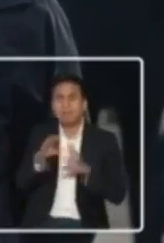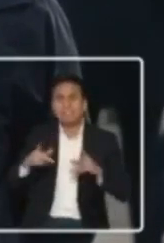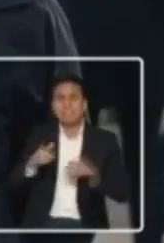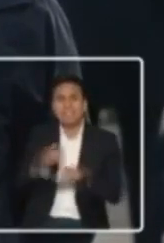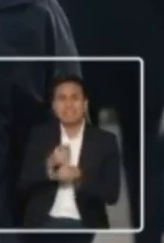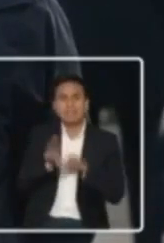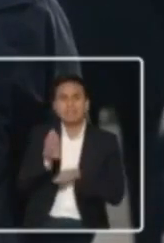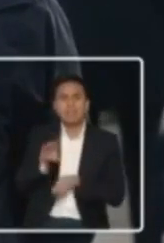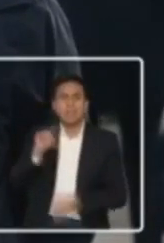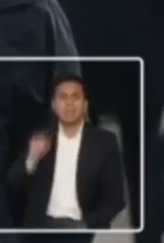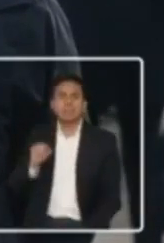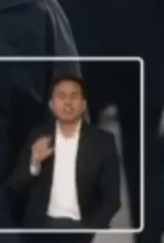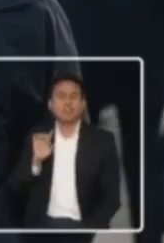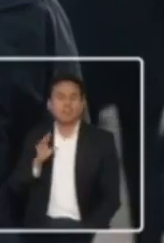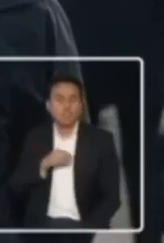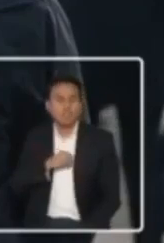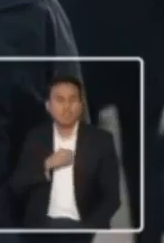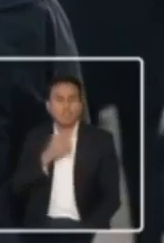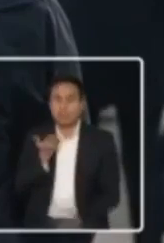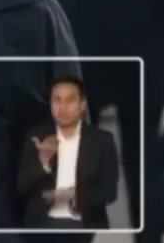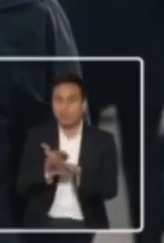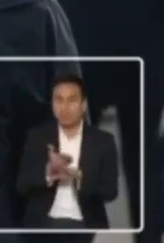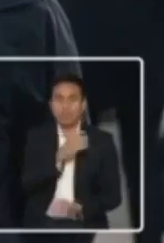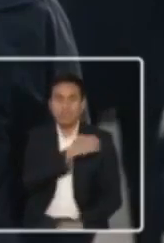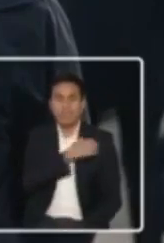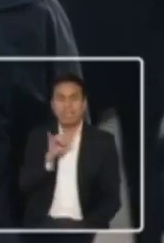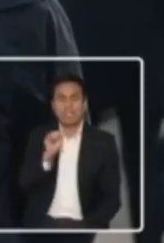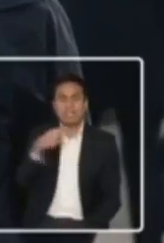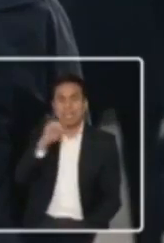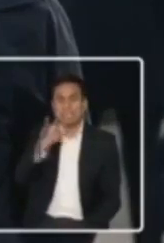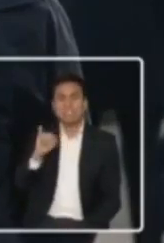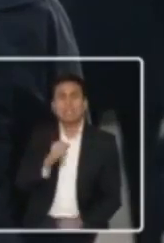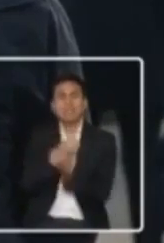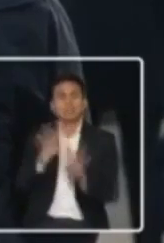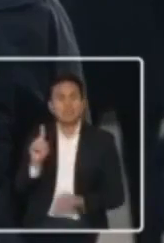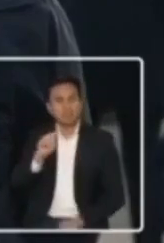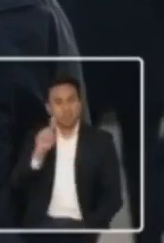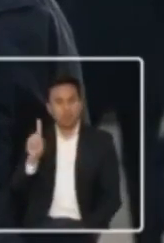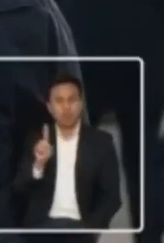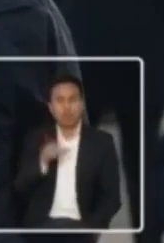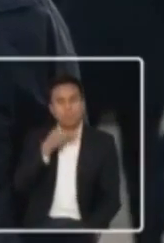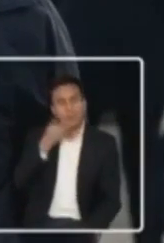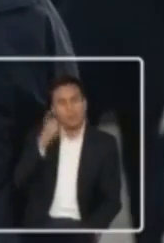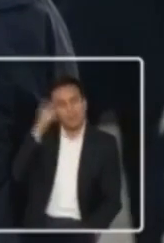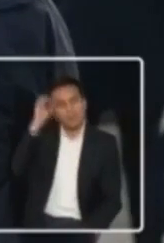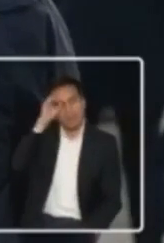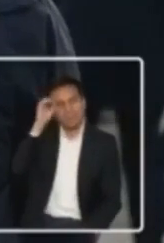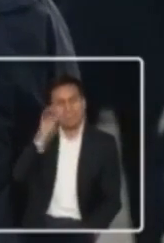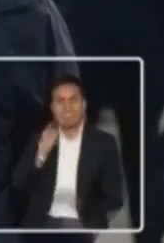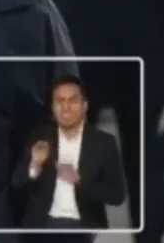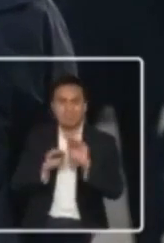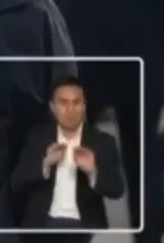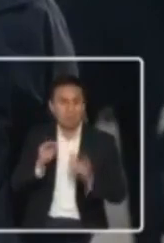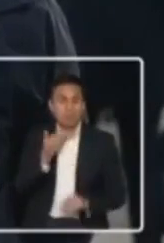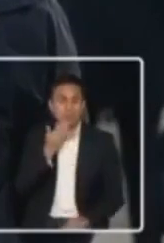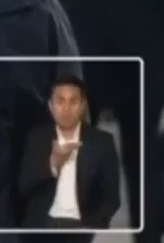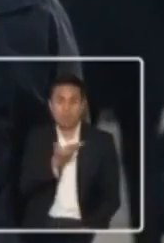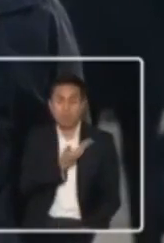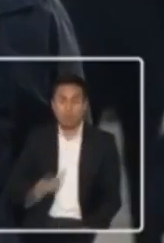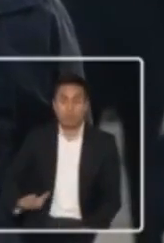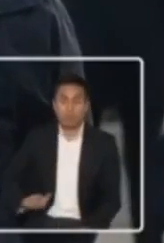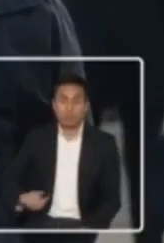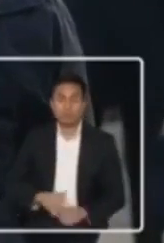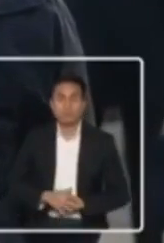menos condolencias, y le han solicitado directamente al general Yáñez que no renuncie. ¿Qué le parecen esas palabras en medio de los llamados que están haciendo ustedes también como